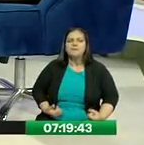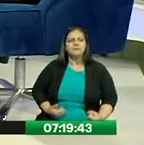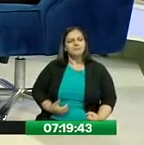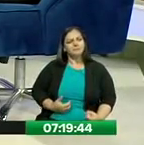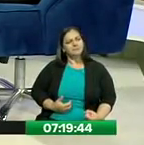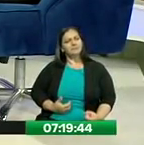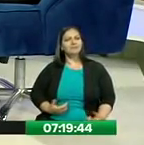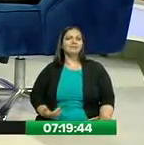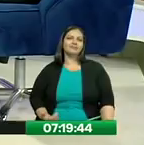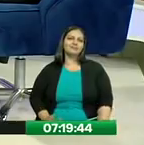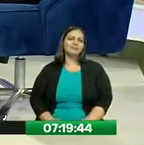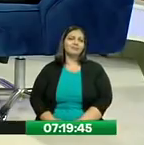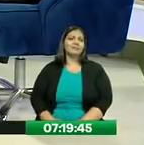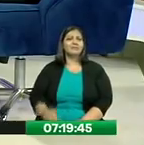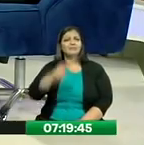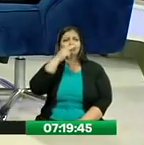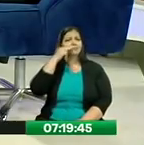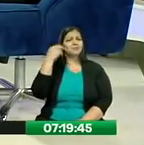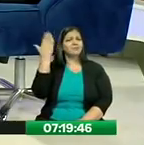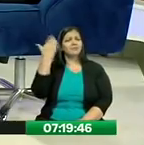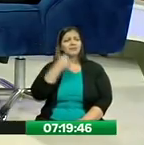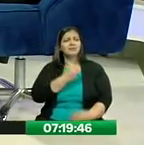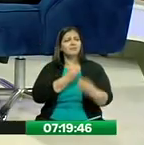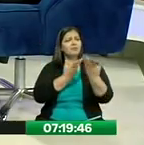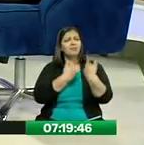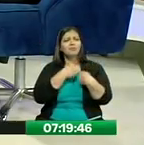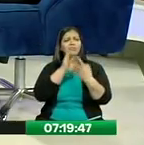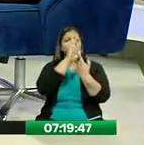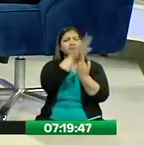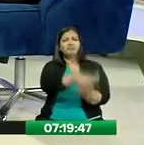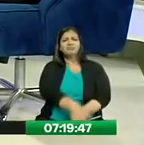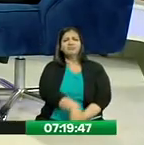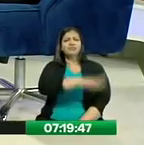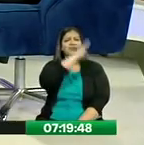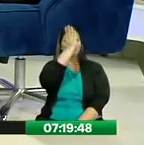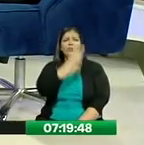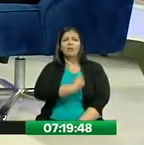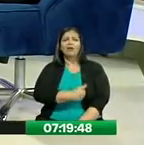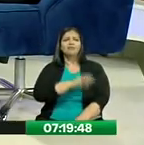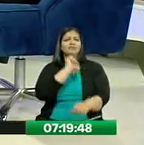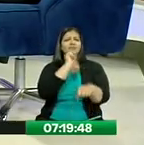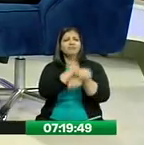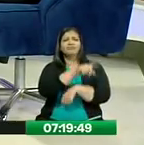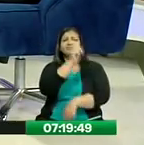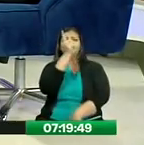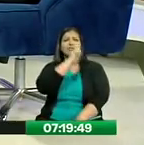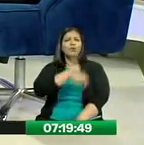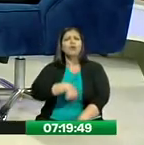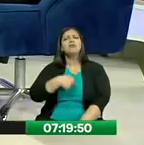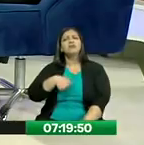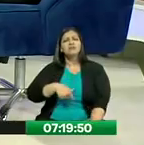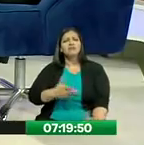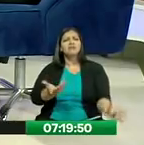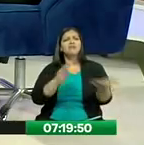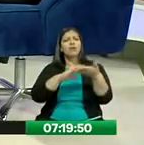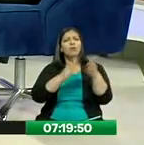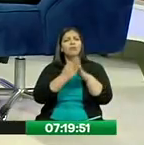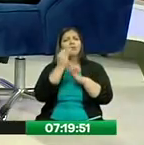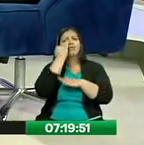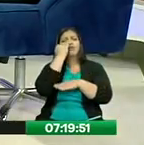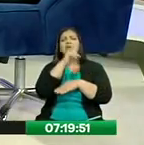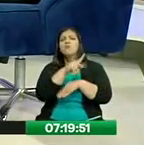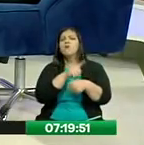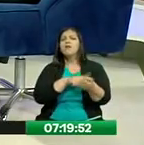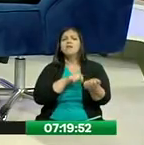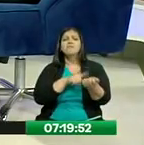que el propio abogado Nebot desmintió aquello, dijo que jamás los ha ofendido y que por el contrario los ve como hermanos. De hecho... Y bueno, pues